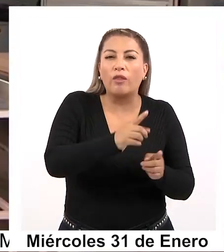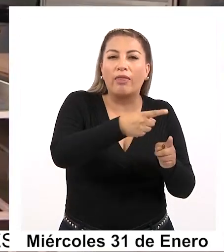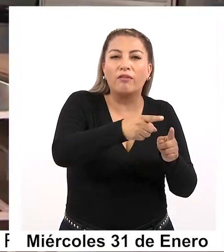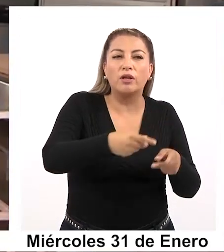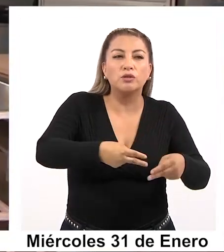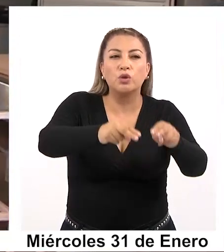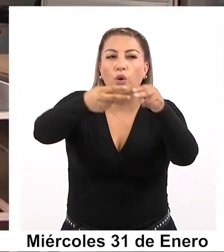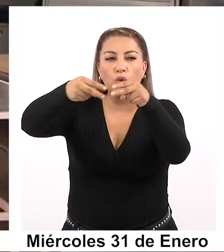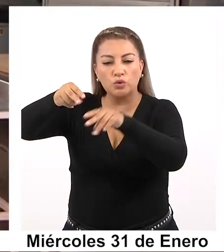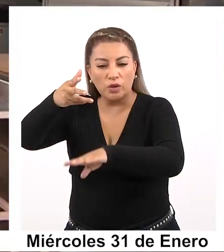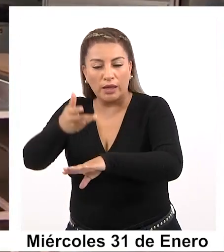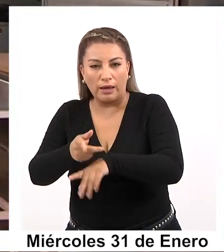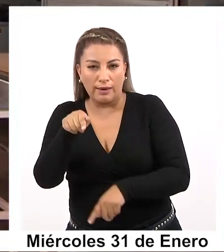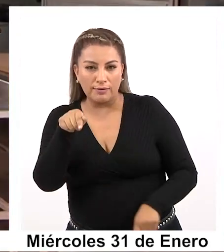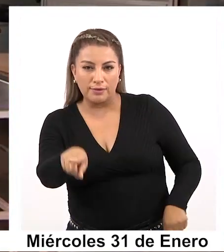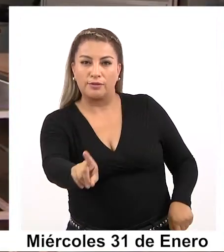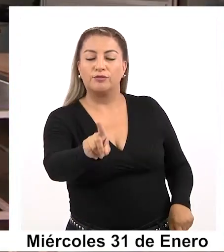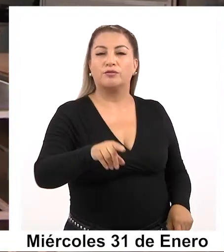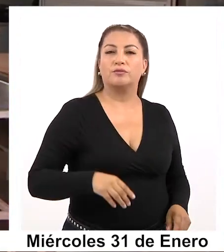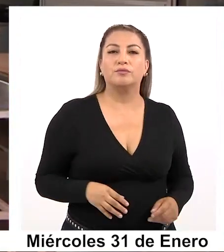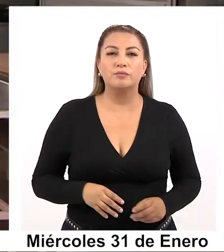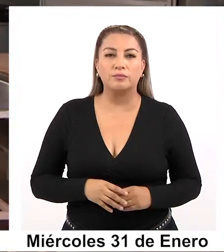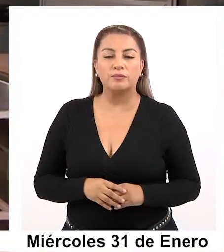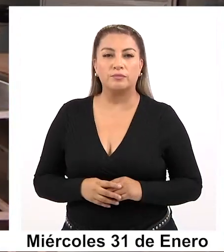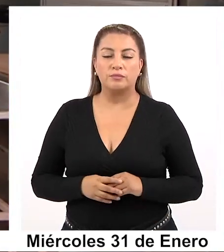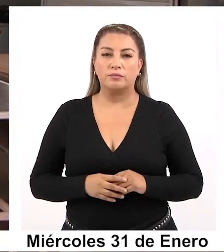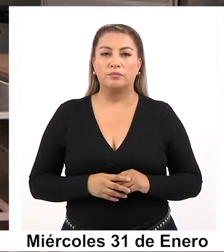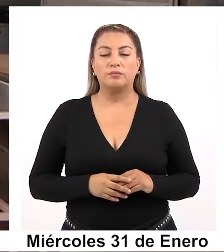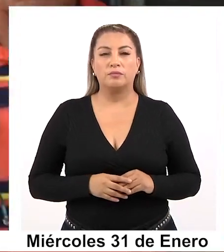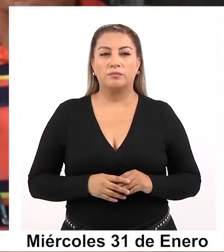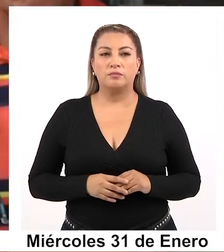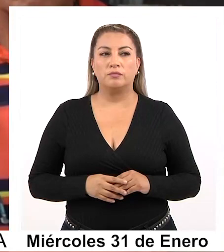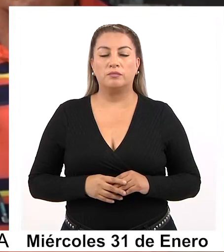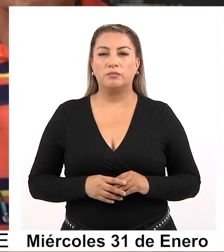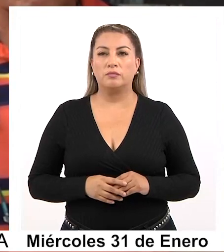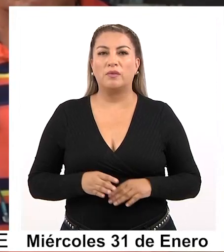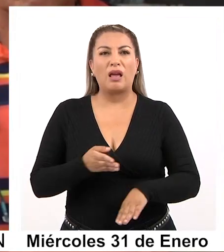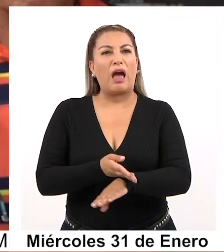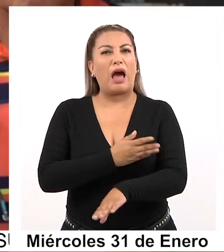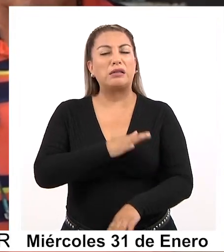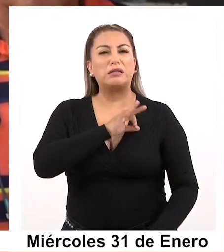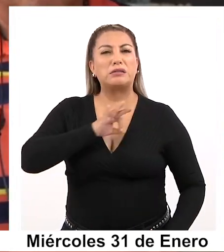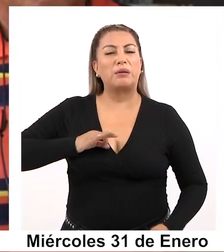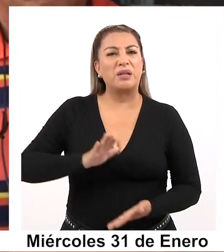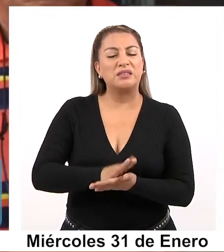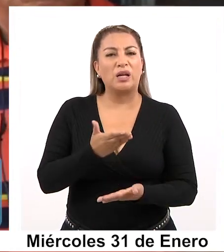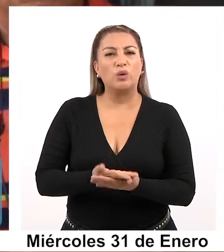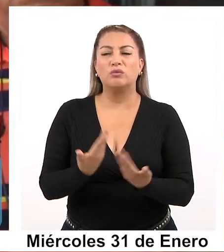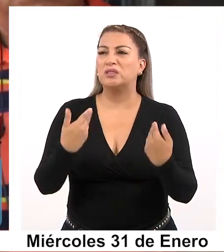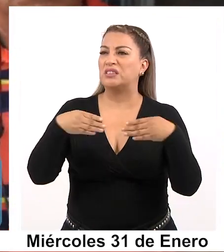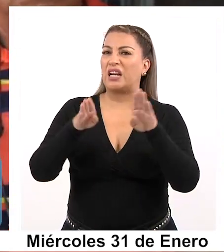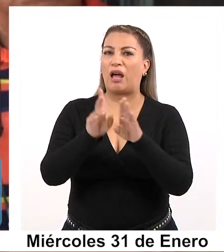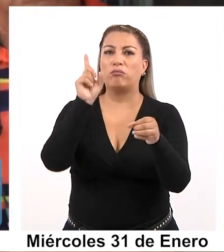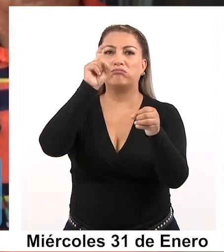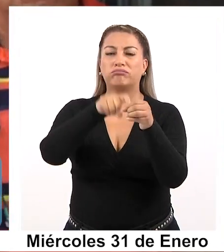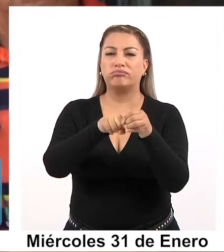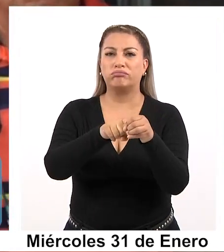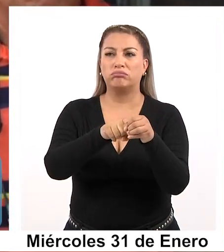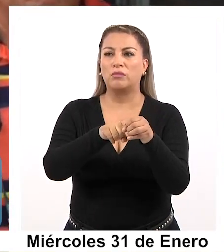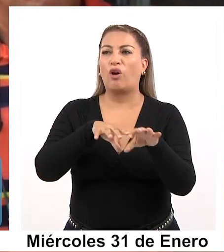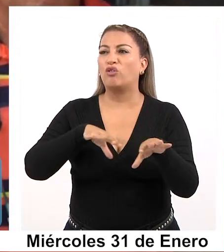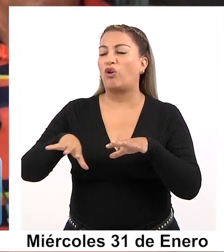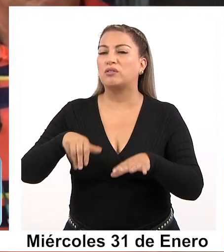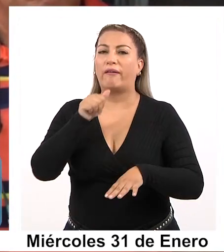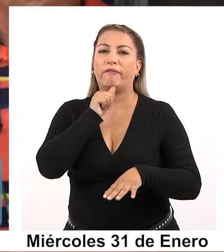instalaciones del recinto. Lo clausuró porque había cosas que no se habían hecho